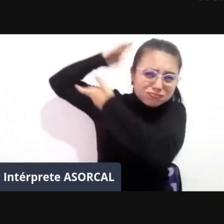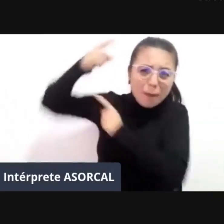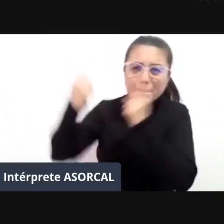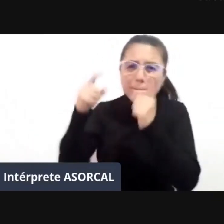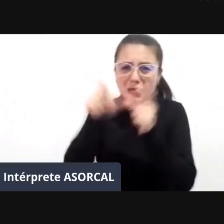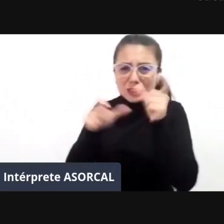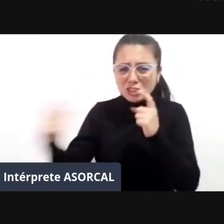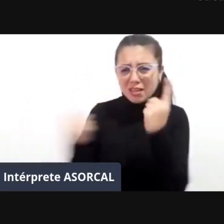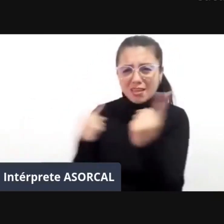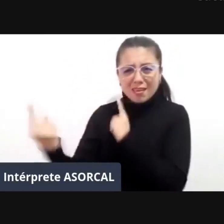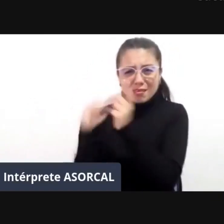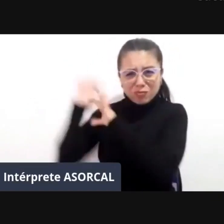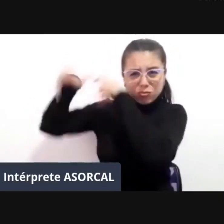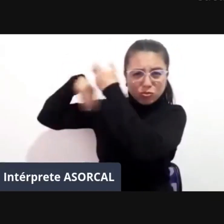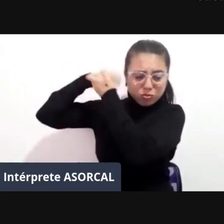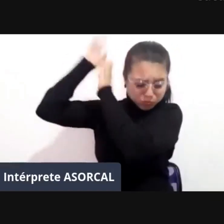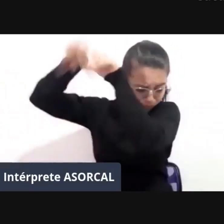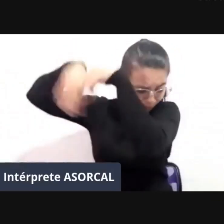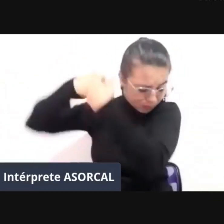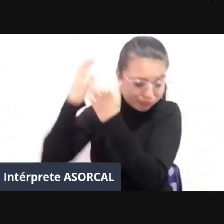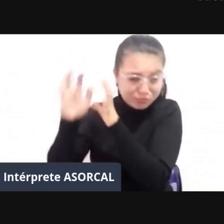dos